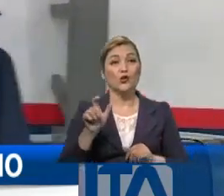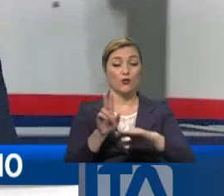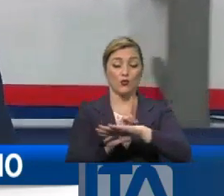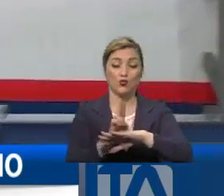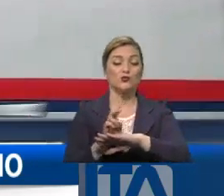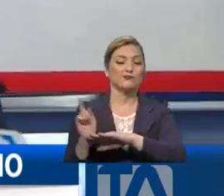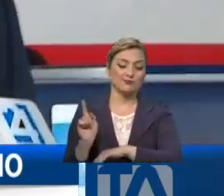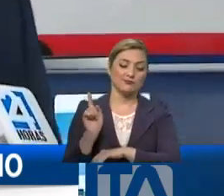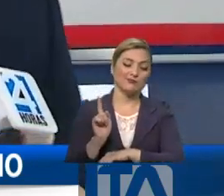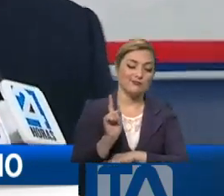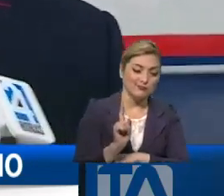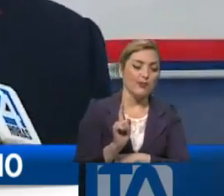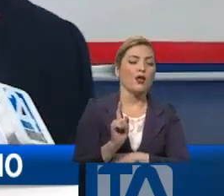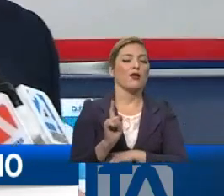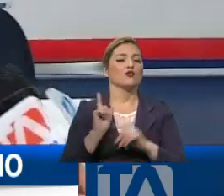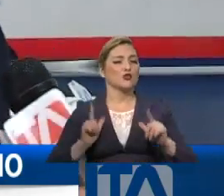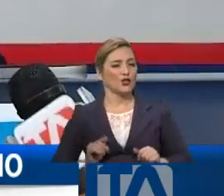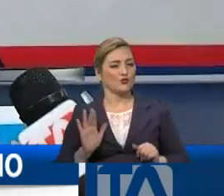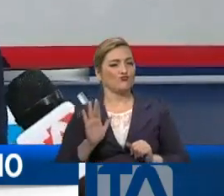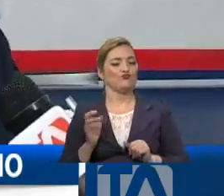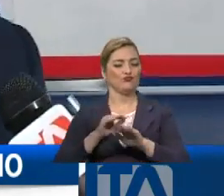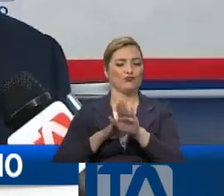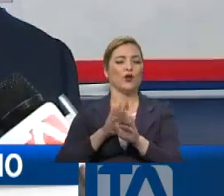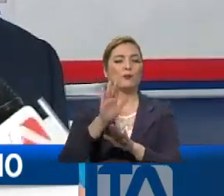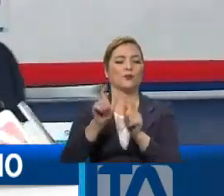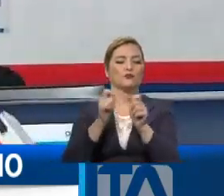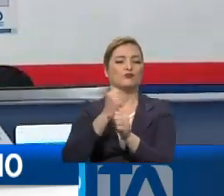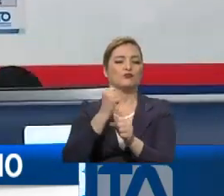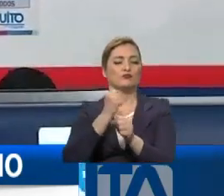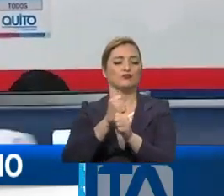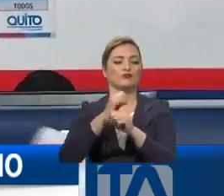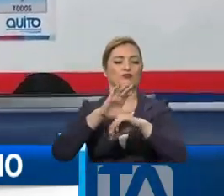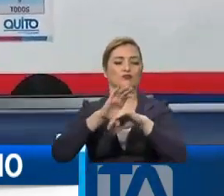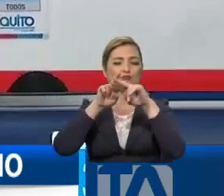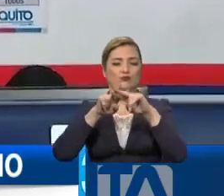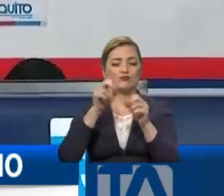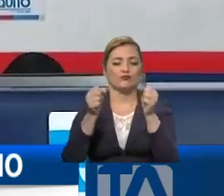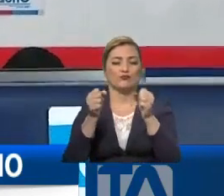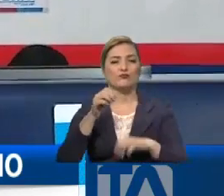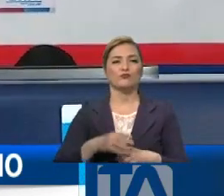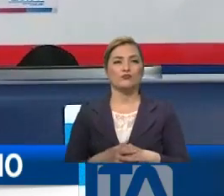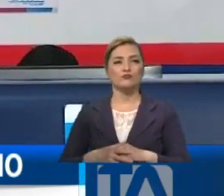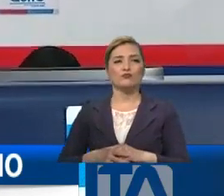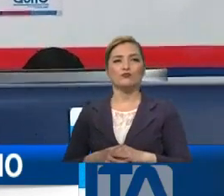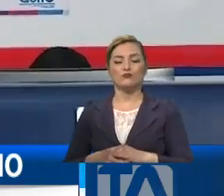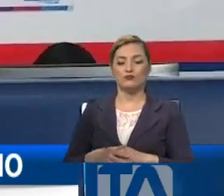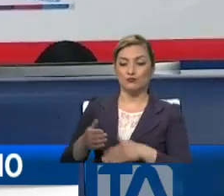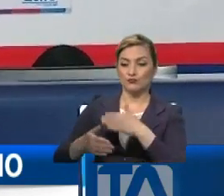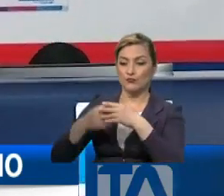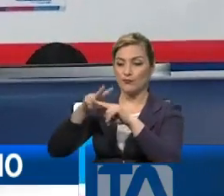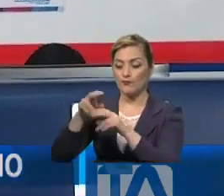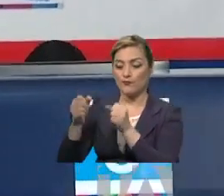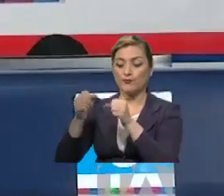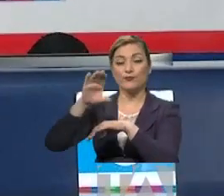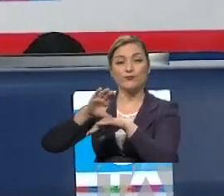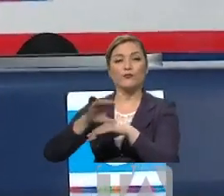usuarios, sino también de las personas que trabajan en cada uno de los centros de revisión. Perfecto. Ahora, una vez que se realiza el proceso de revisión en